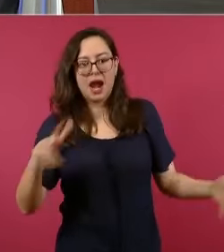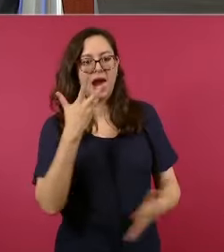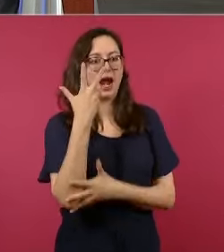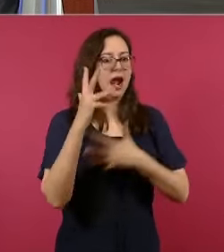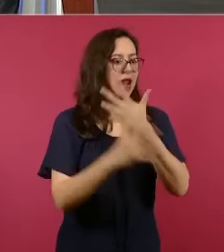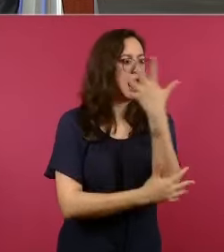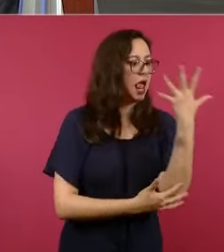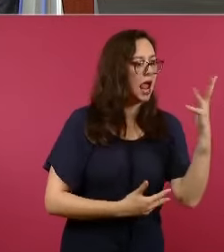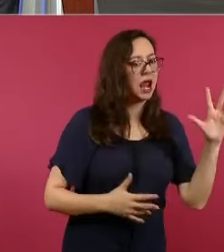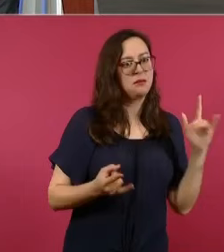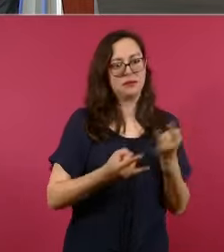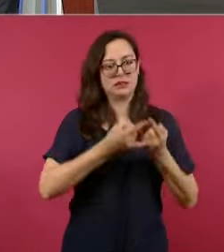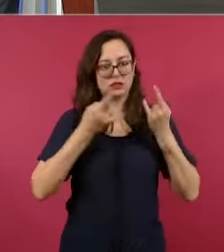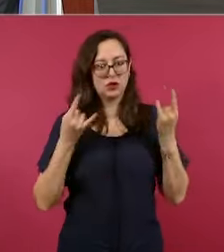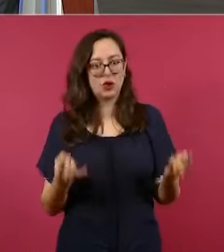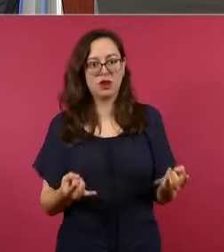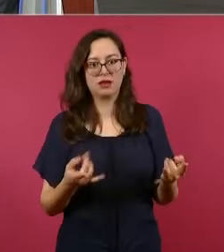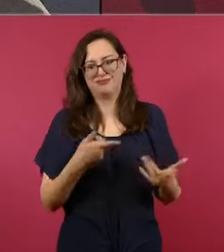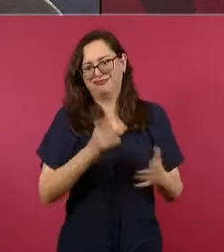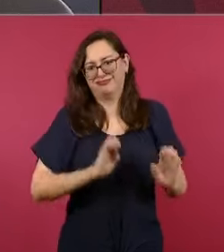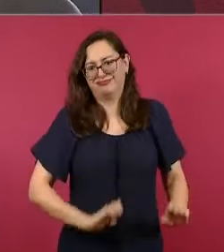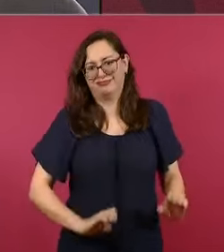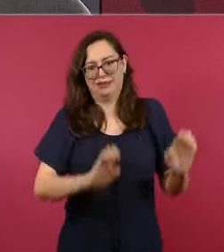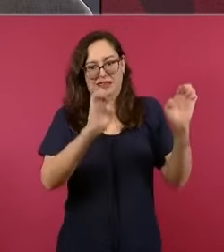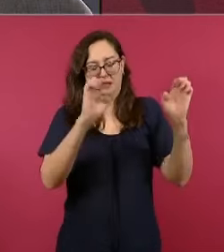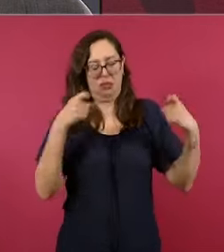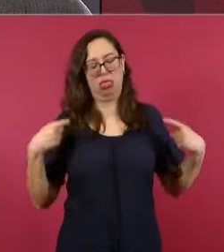selva pues esto